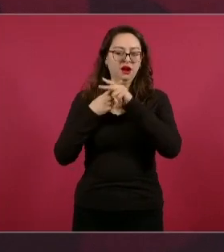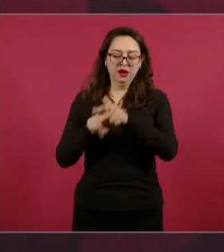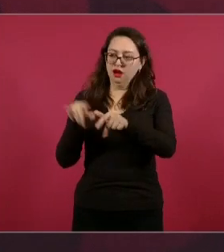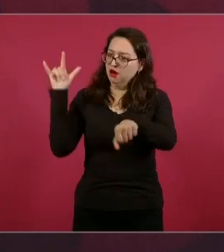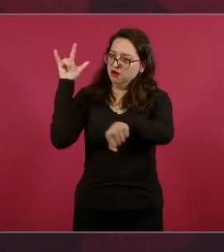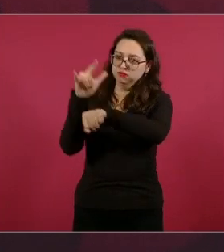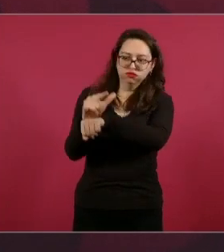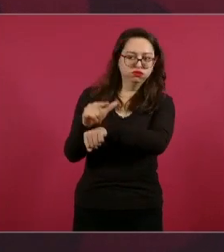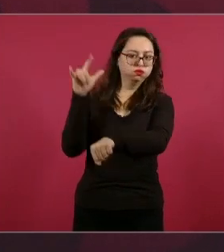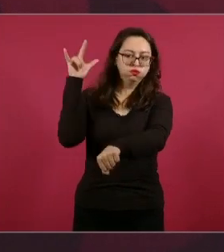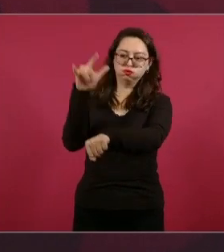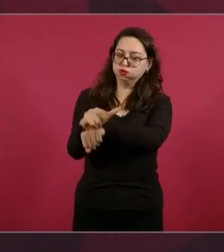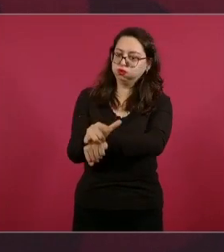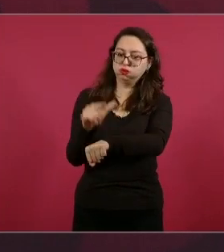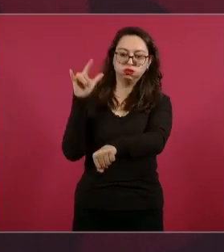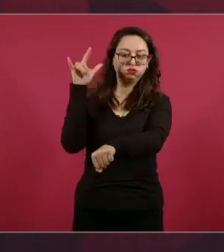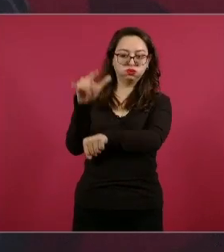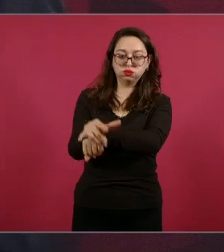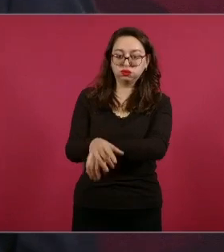y